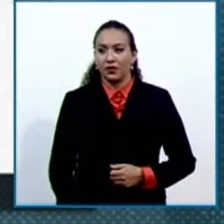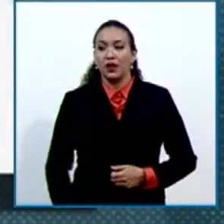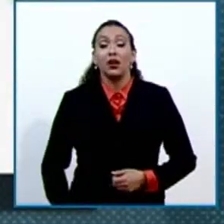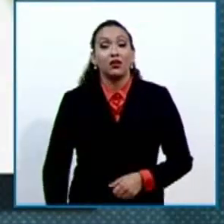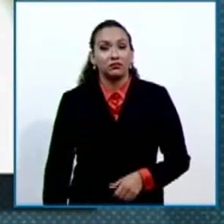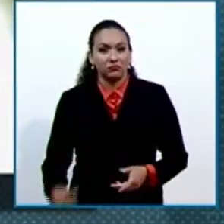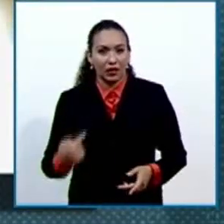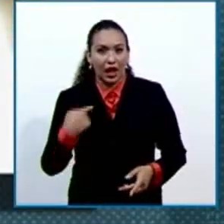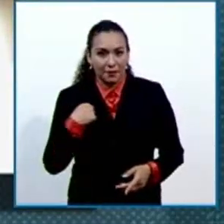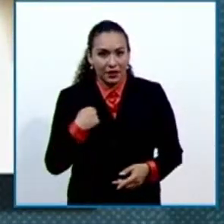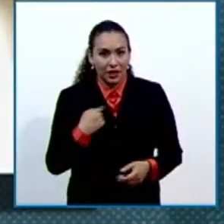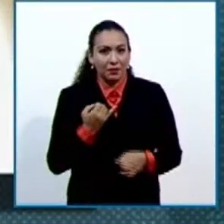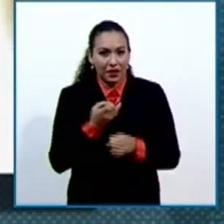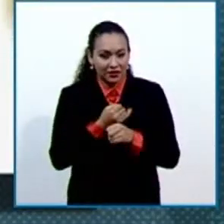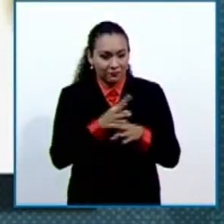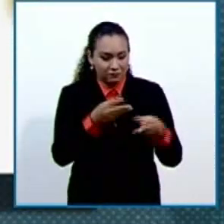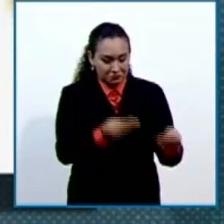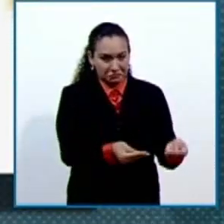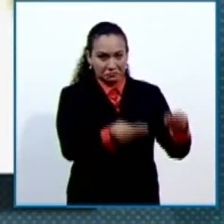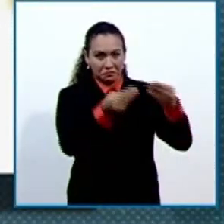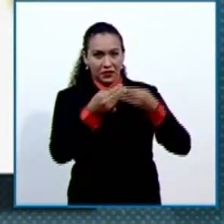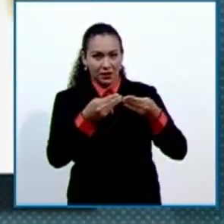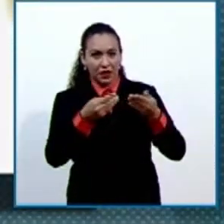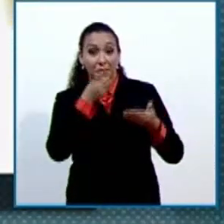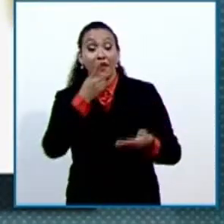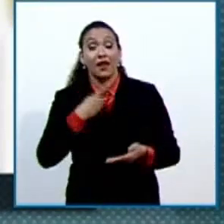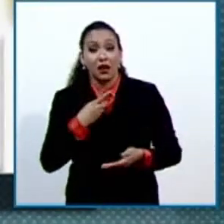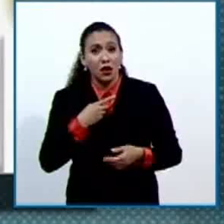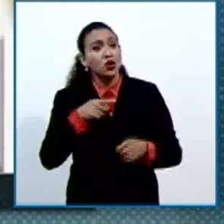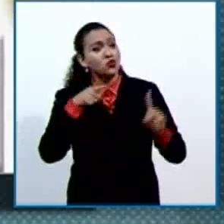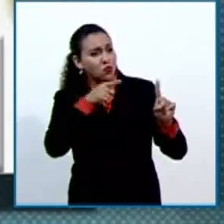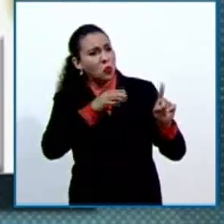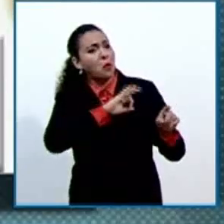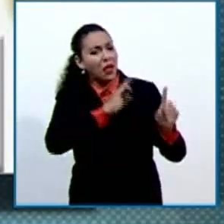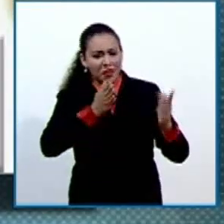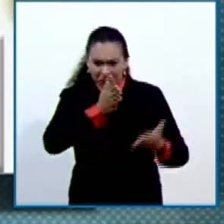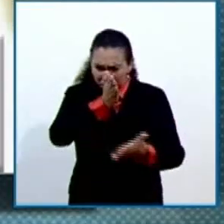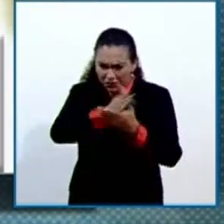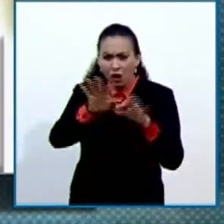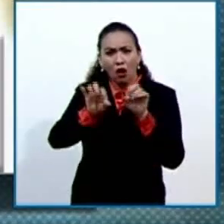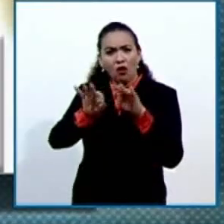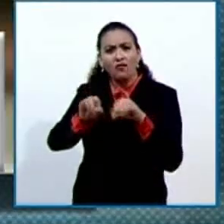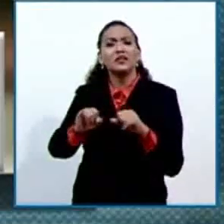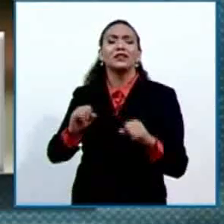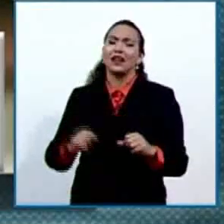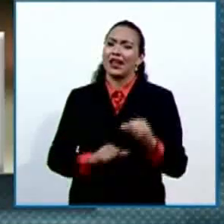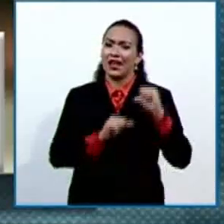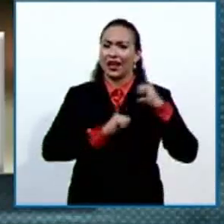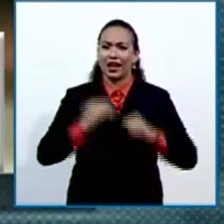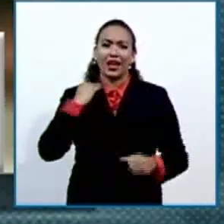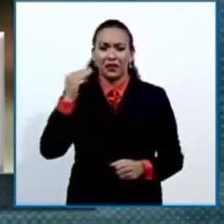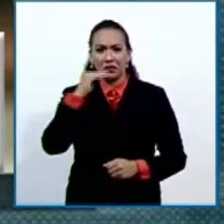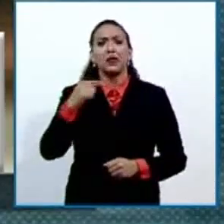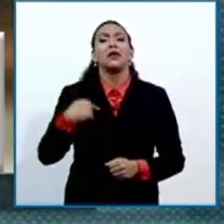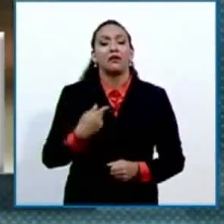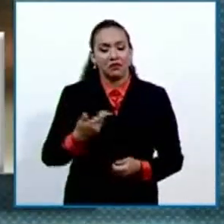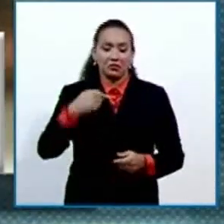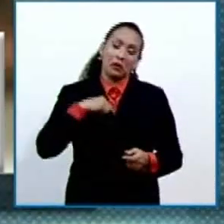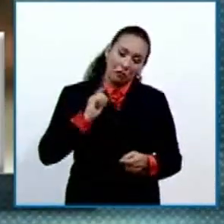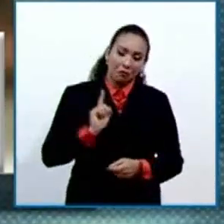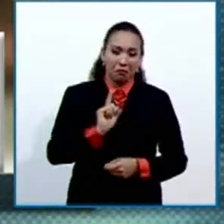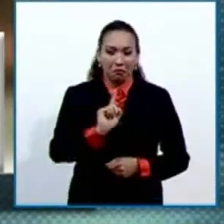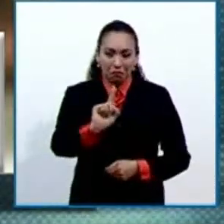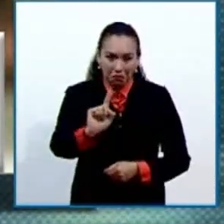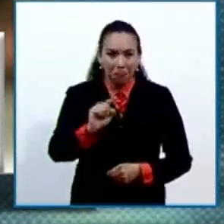Me dieron informaciones de acudir a la Defensoría Pública Federal. Me tomaron mis datos y